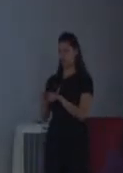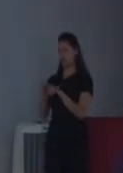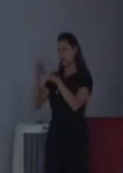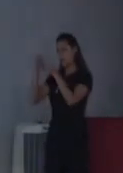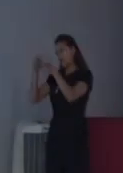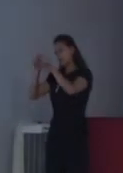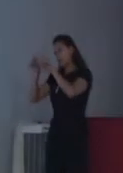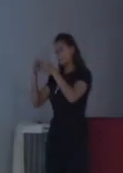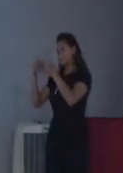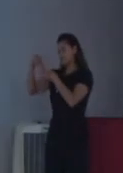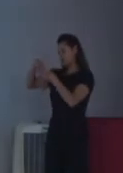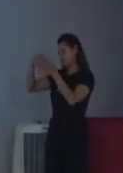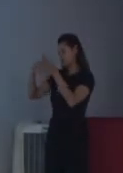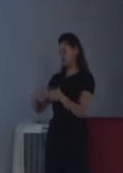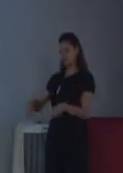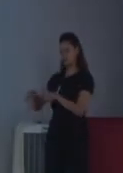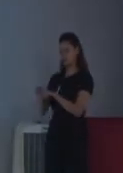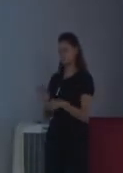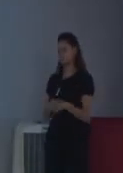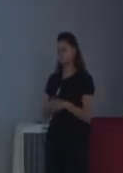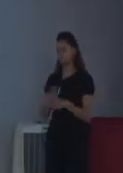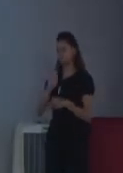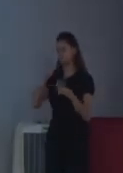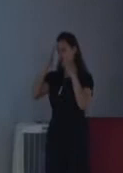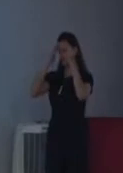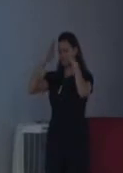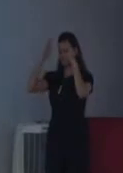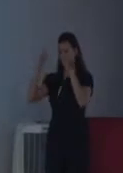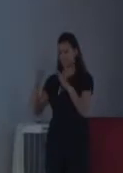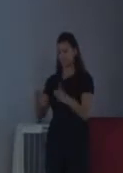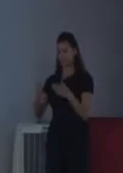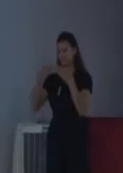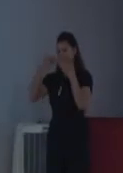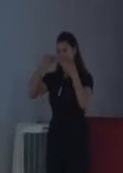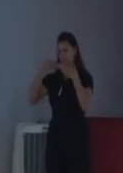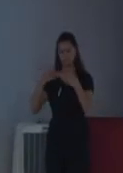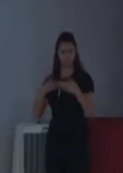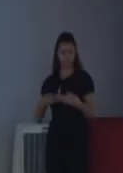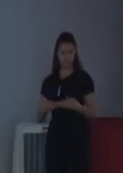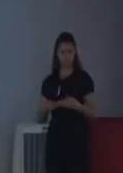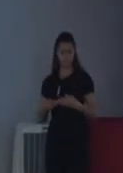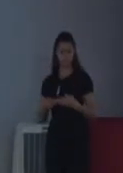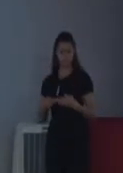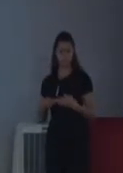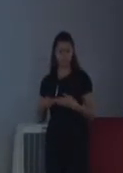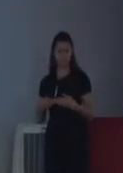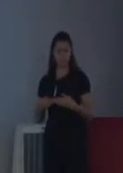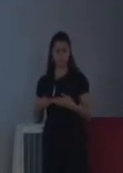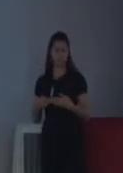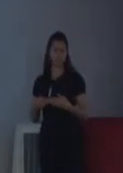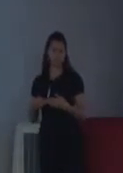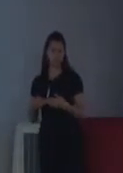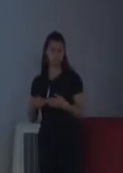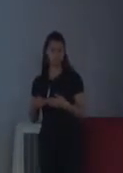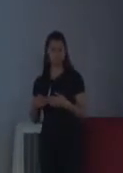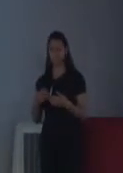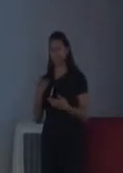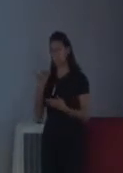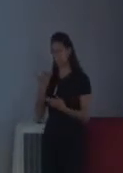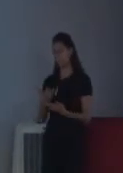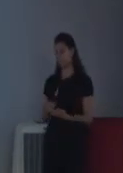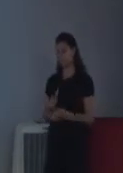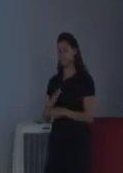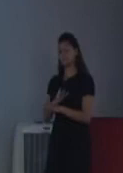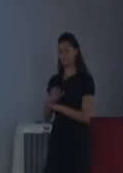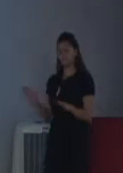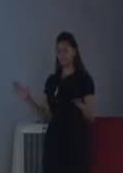funciones. Las mismas funciones, y es de atención a la discapacidad, ¿sí? En donde allí